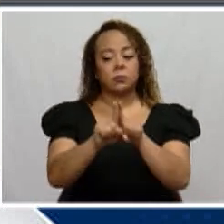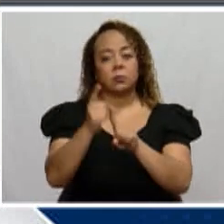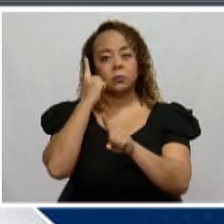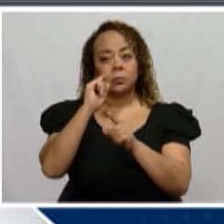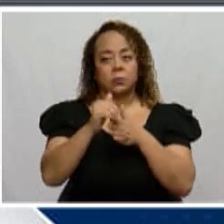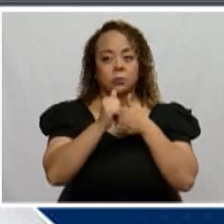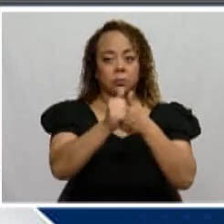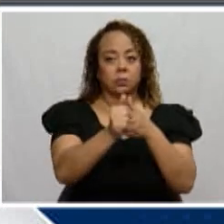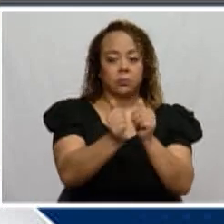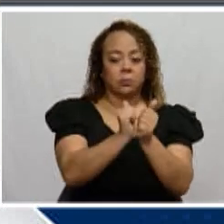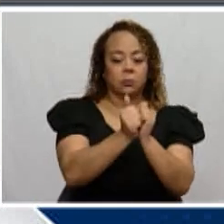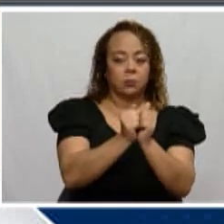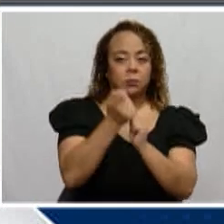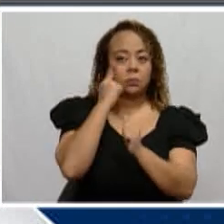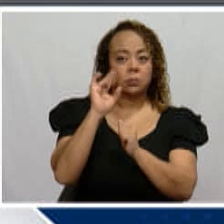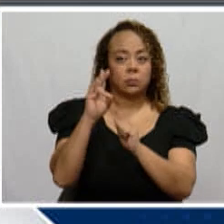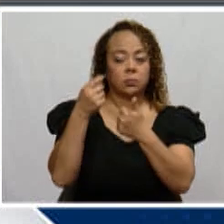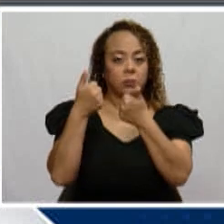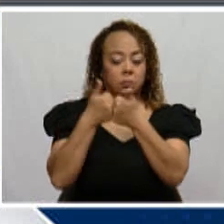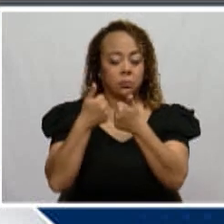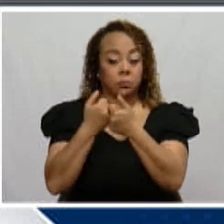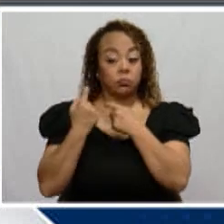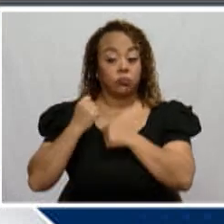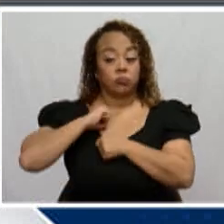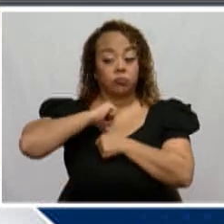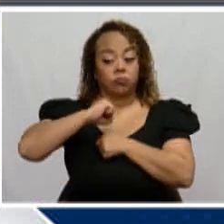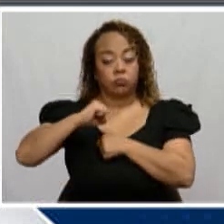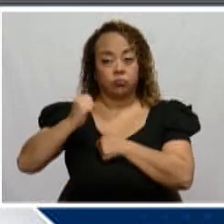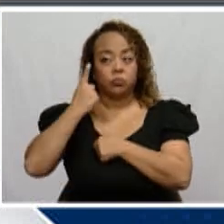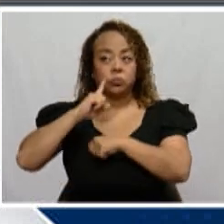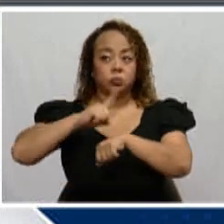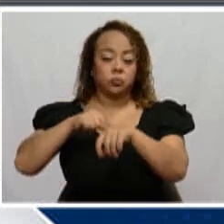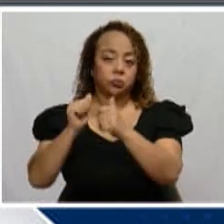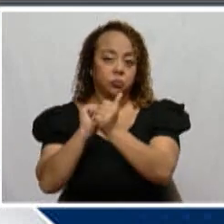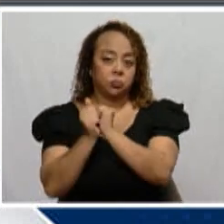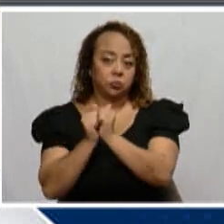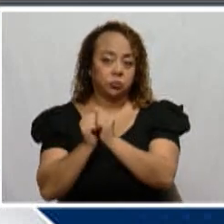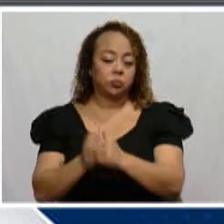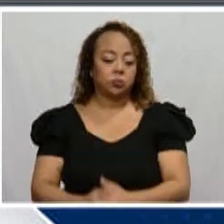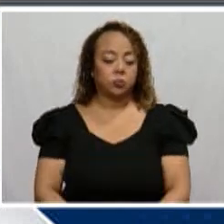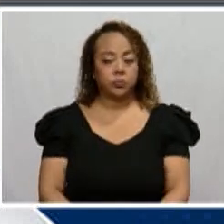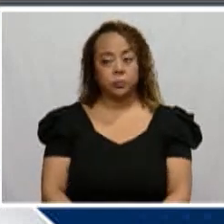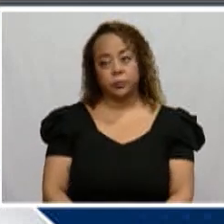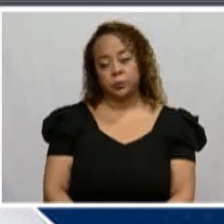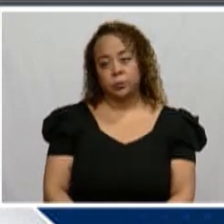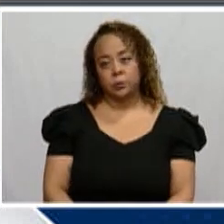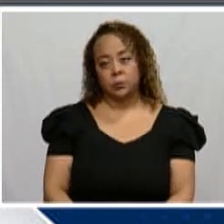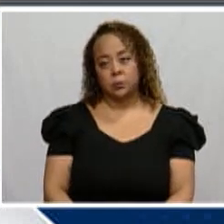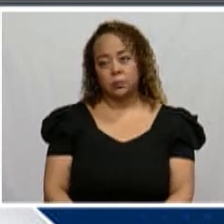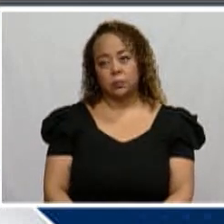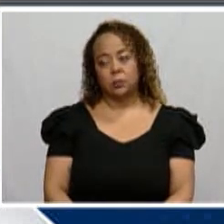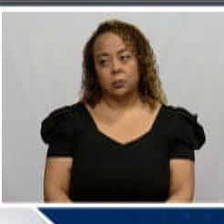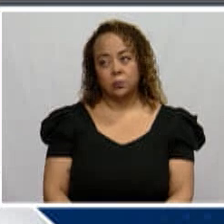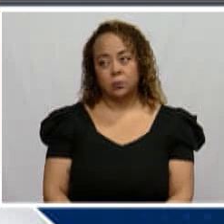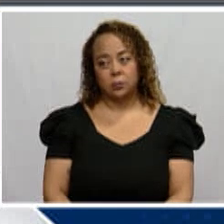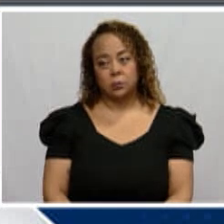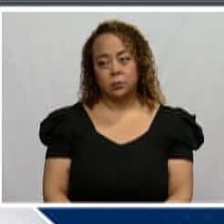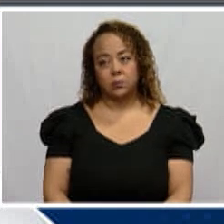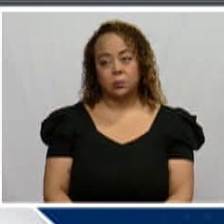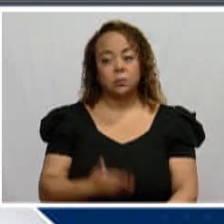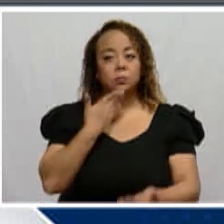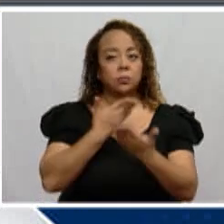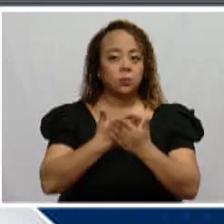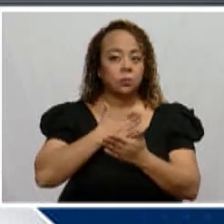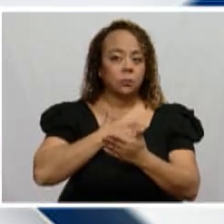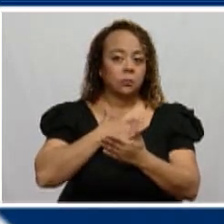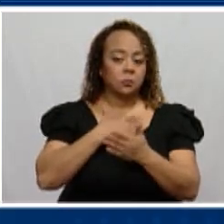porque el líder del Campeonato por los siete partidos salí lo que está ganando por el momento deportivo poco a la liga deportiva Alajuelense sí Bueno la mía es